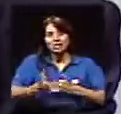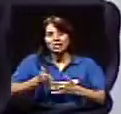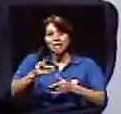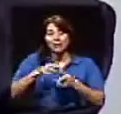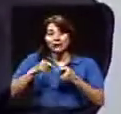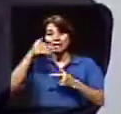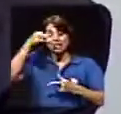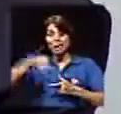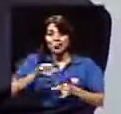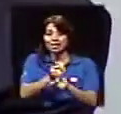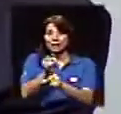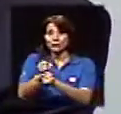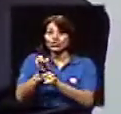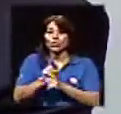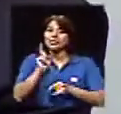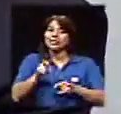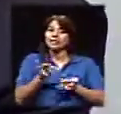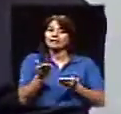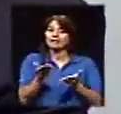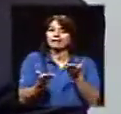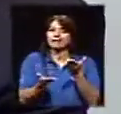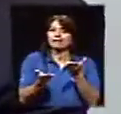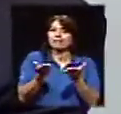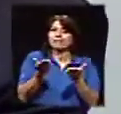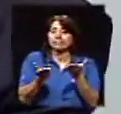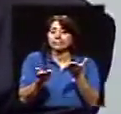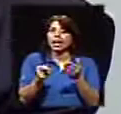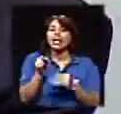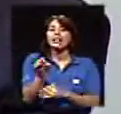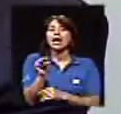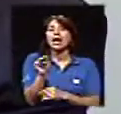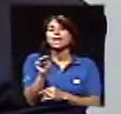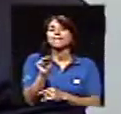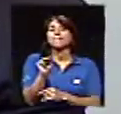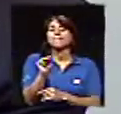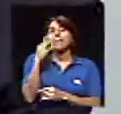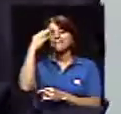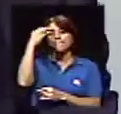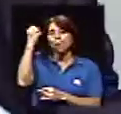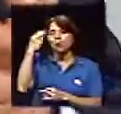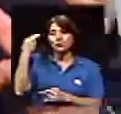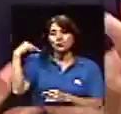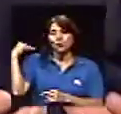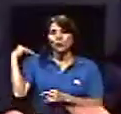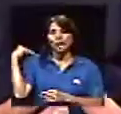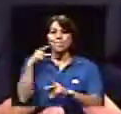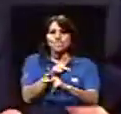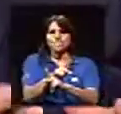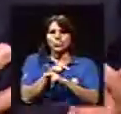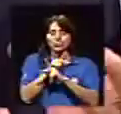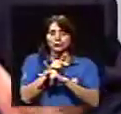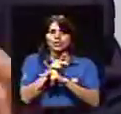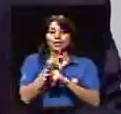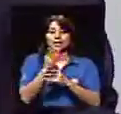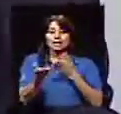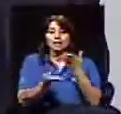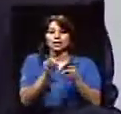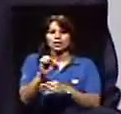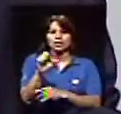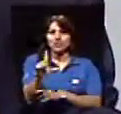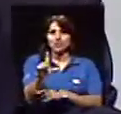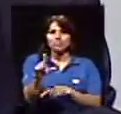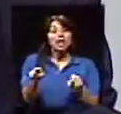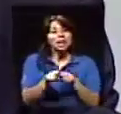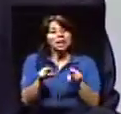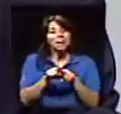mantener ese equilibrio de lo que es esa memoria histórica y esa protección del servicio civil y ese otro espacio para que los jerarcas puedan traer a